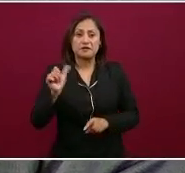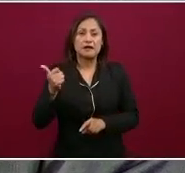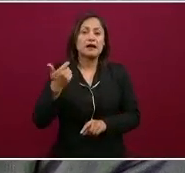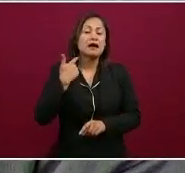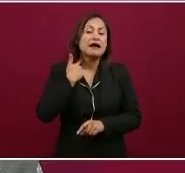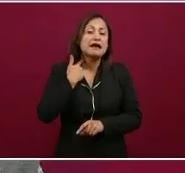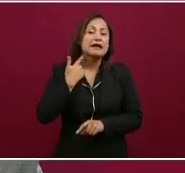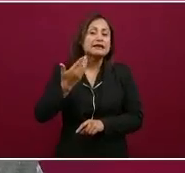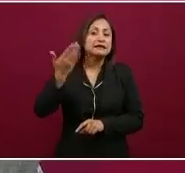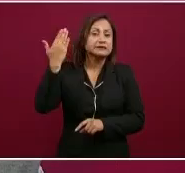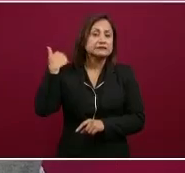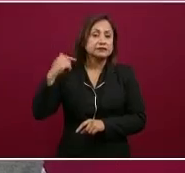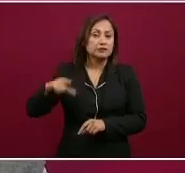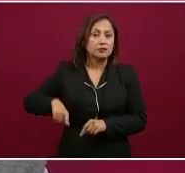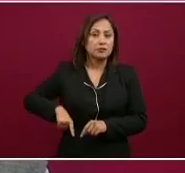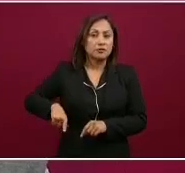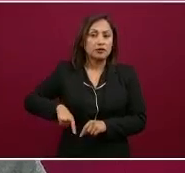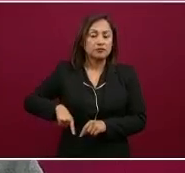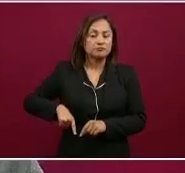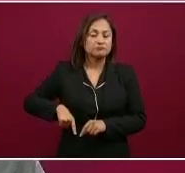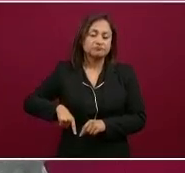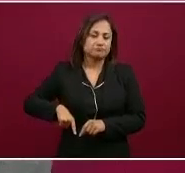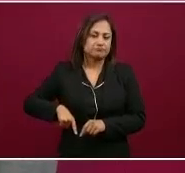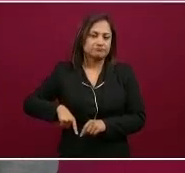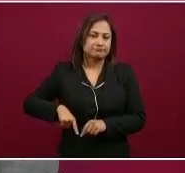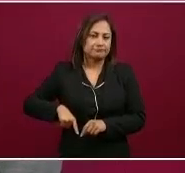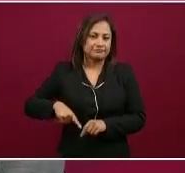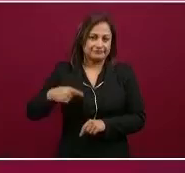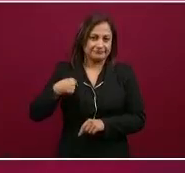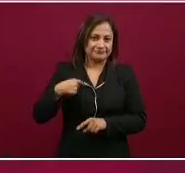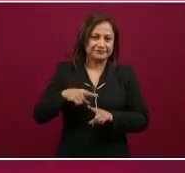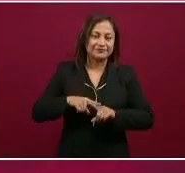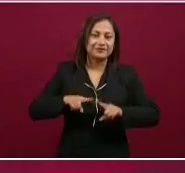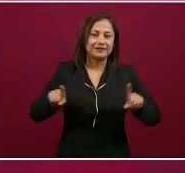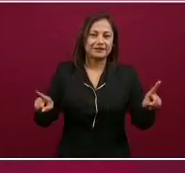o sea, somos distintos, que tengan confianza.